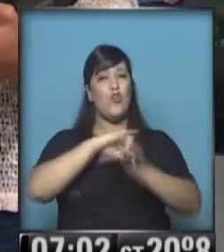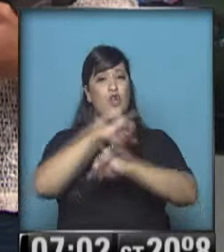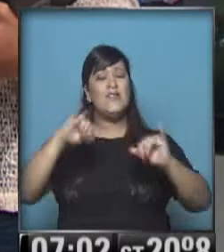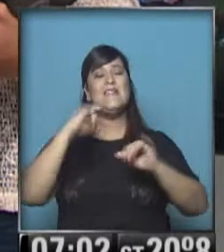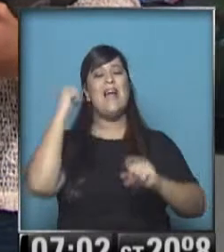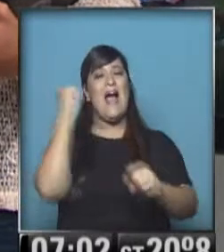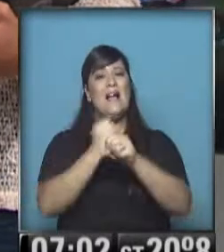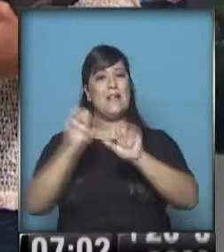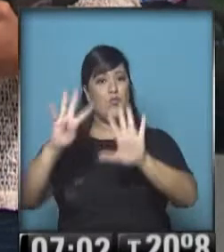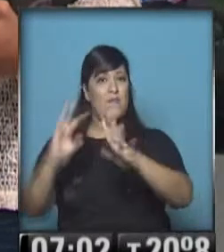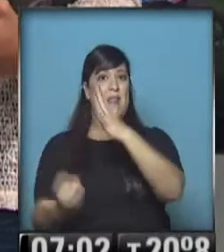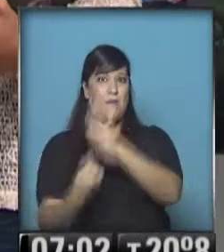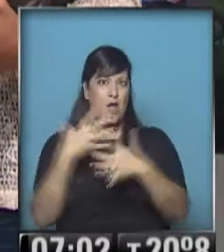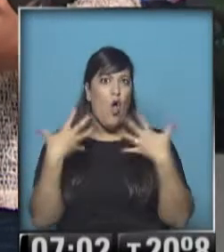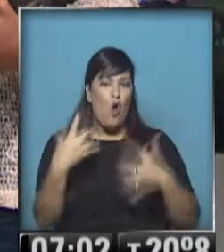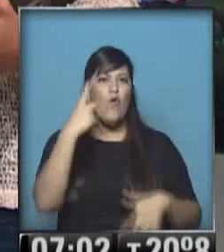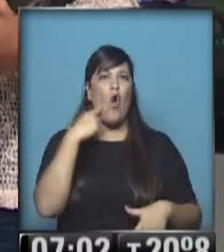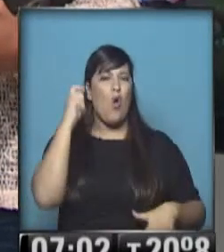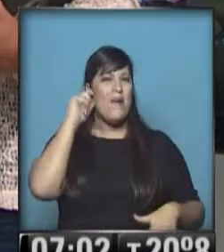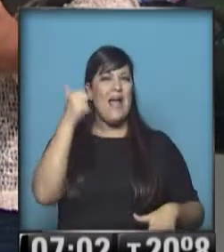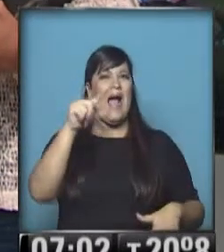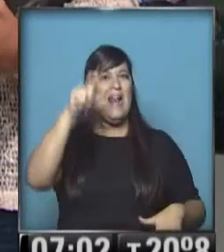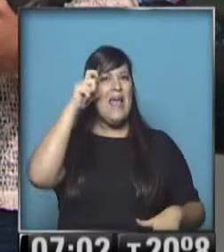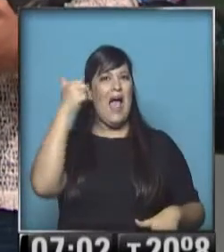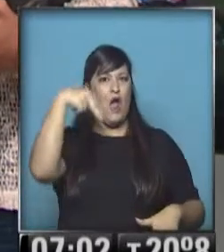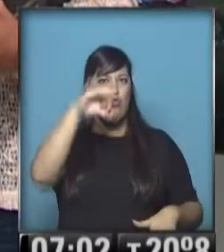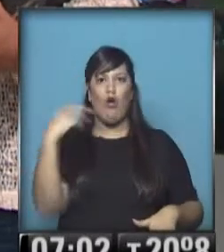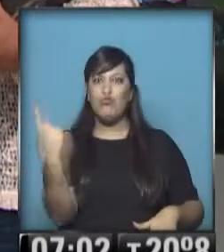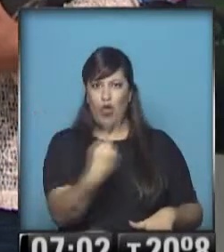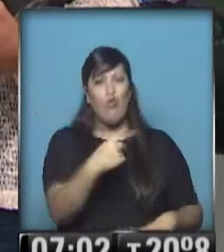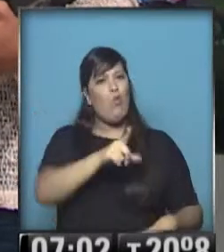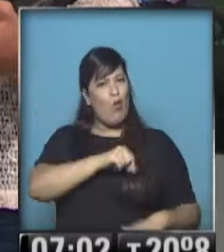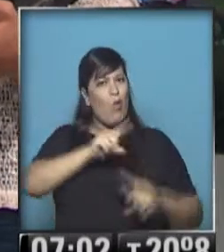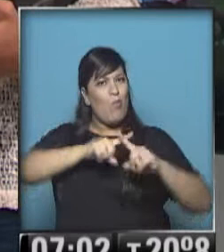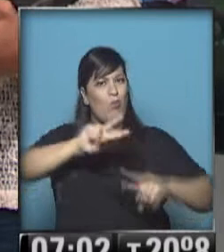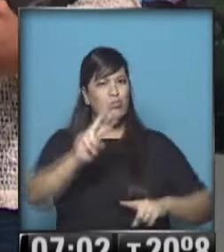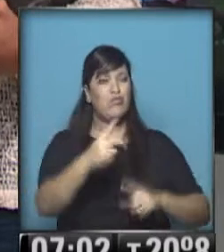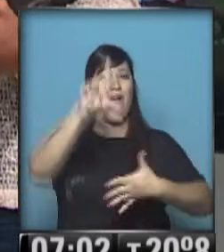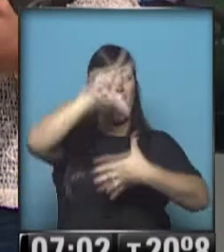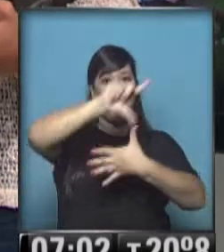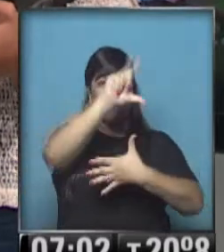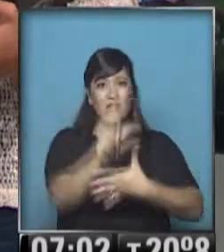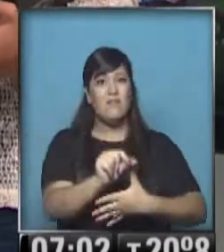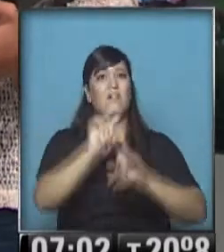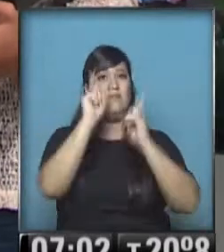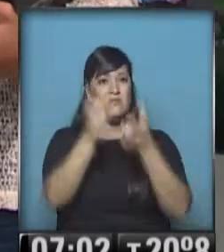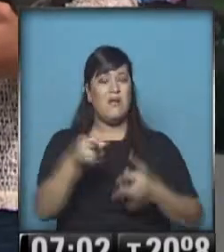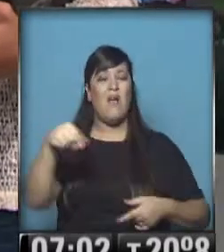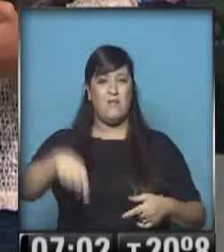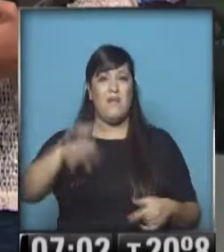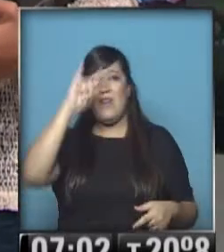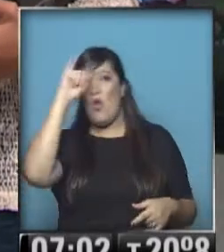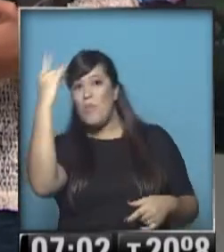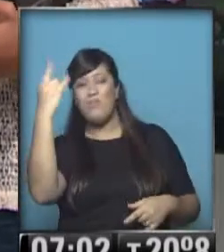de la mañana el tema Galeano, es un tema sensible, claro está, para todos nosotros, para los latinoamericanos y para los rioplatenses, en particular en esta